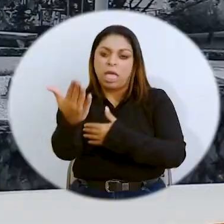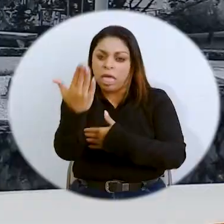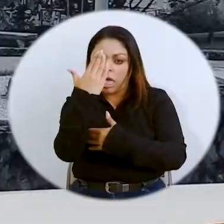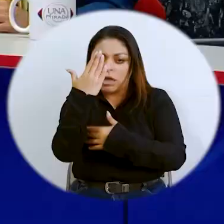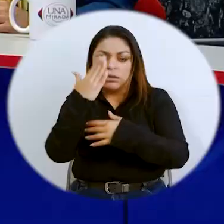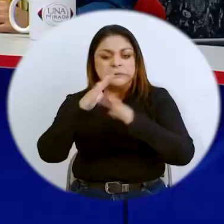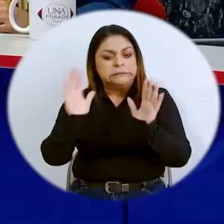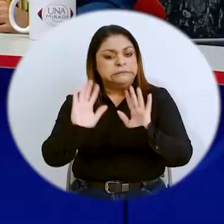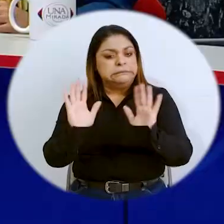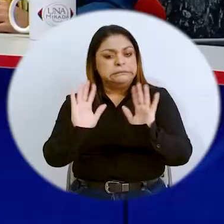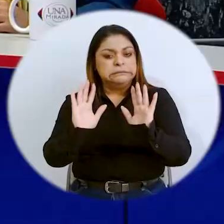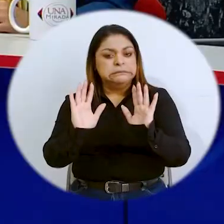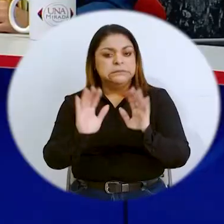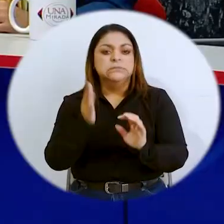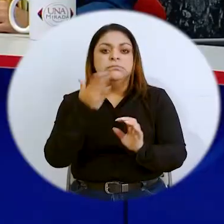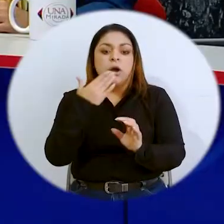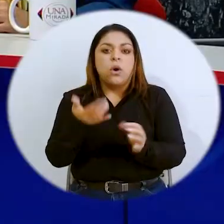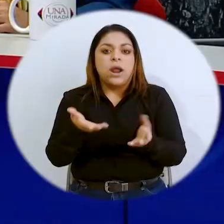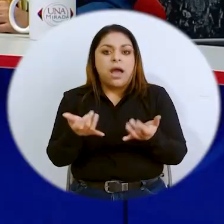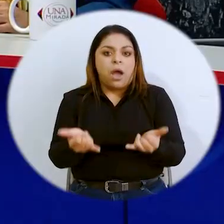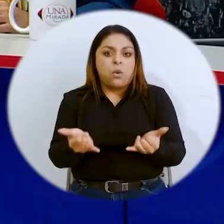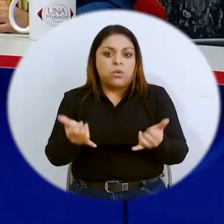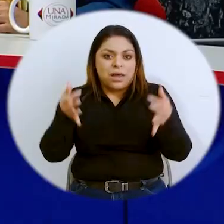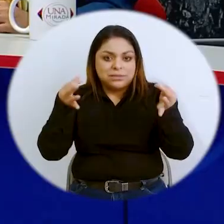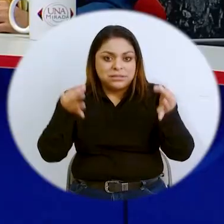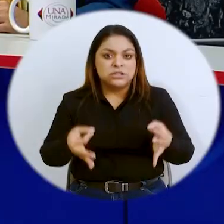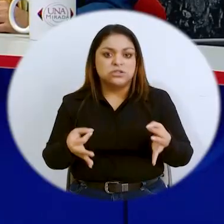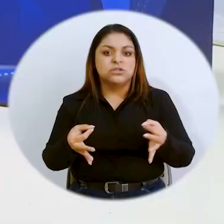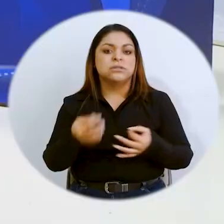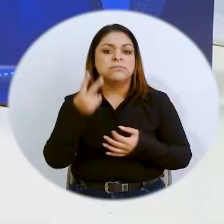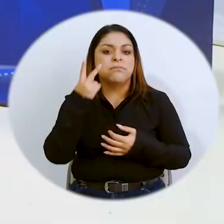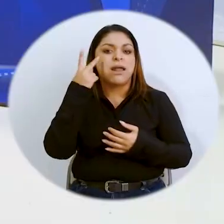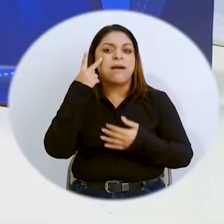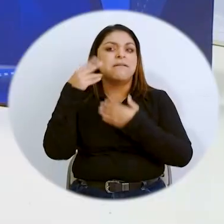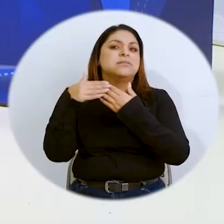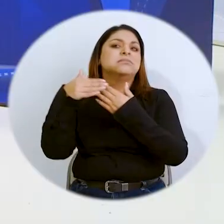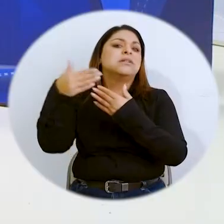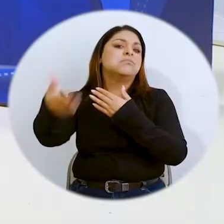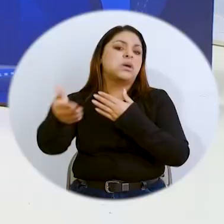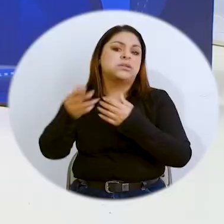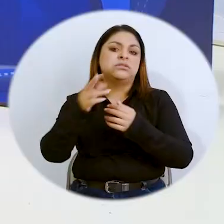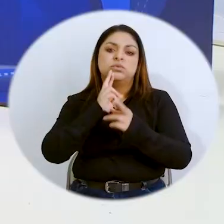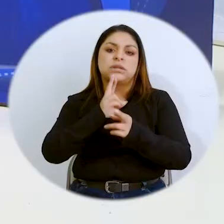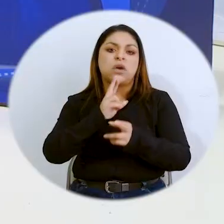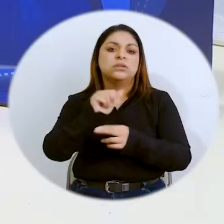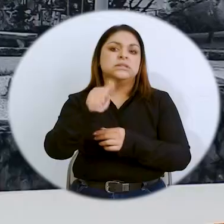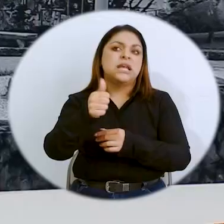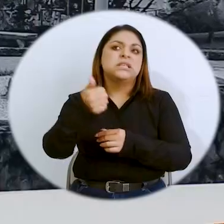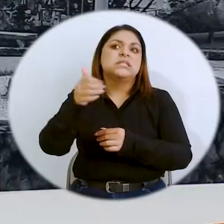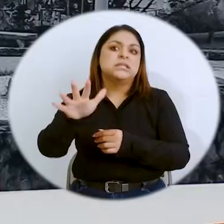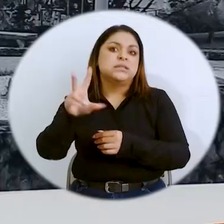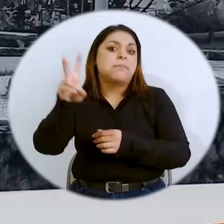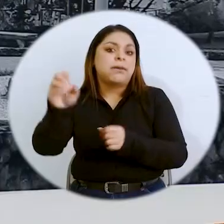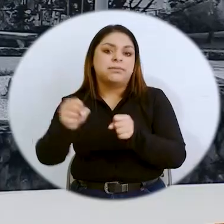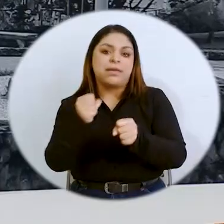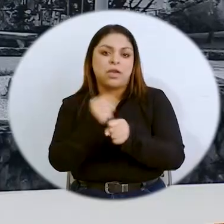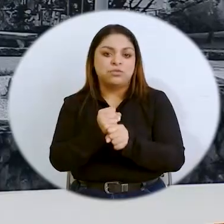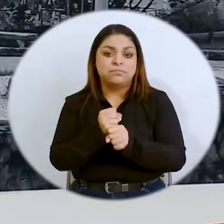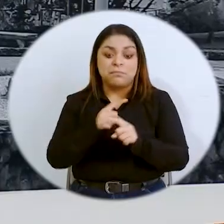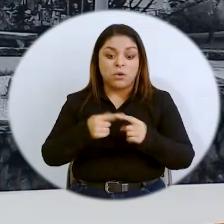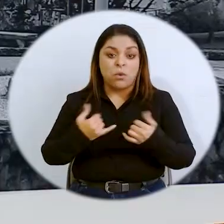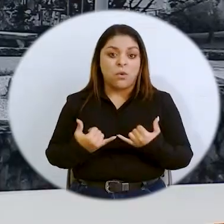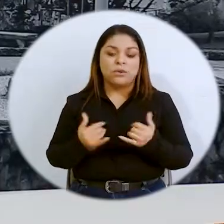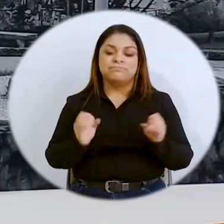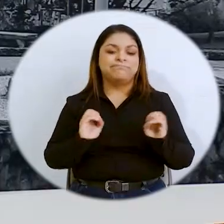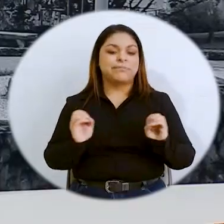poner la trampa. Y como decía antes Roxana, ¿verdad?, tomamos las decisiones hoy para poder ver su resultado en 10, 15, 20 años. Y